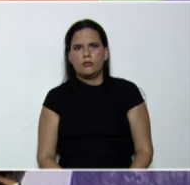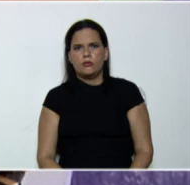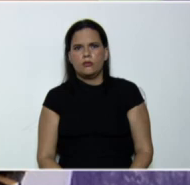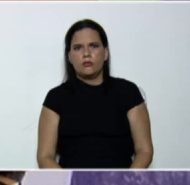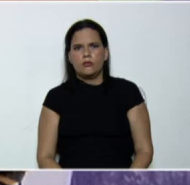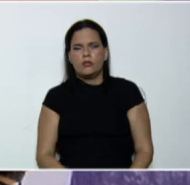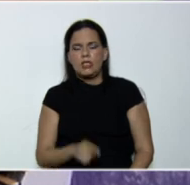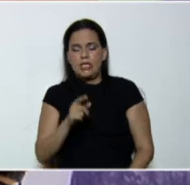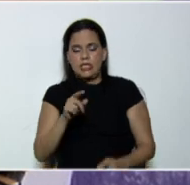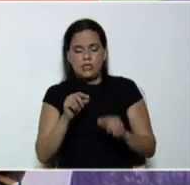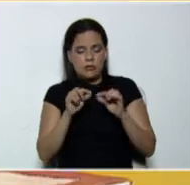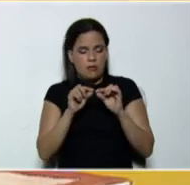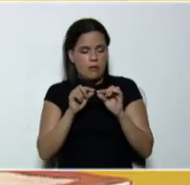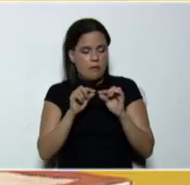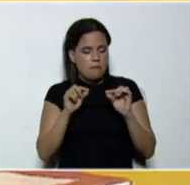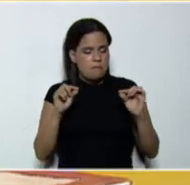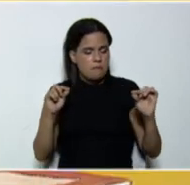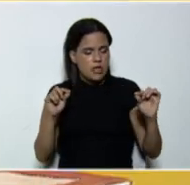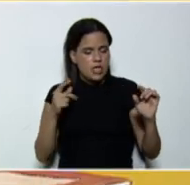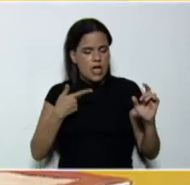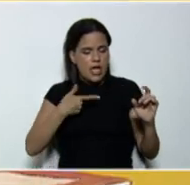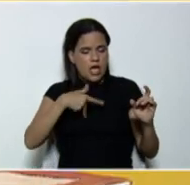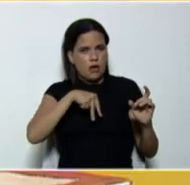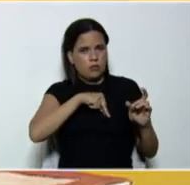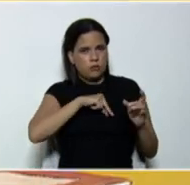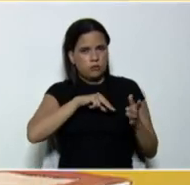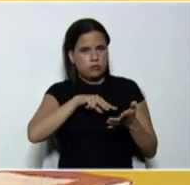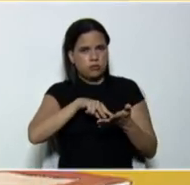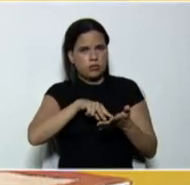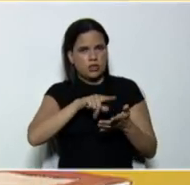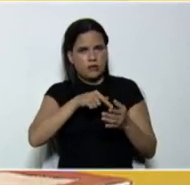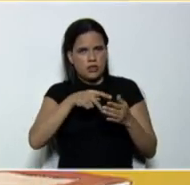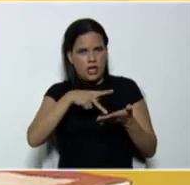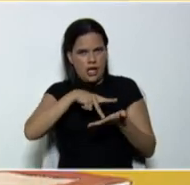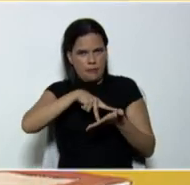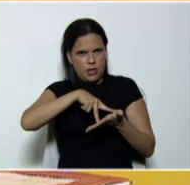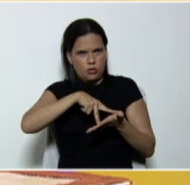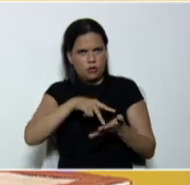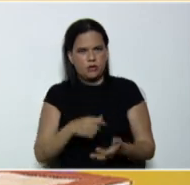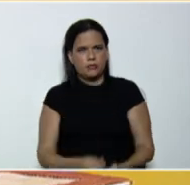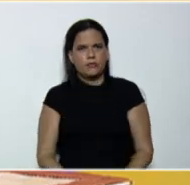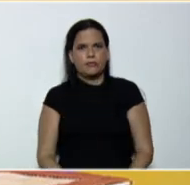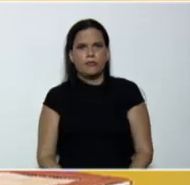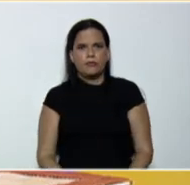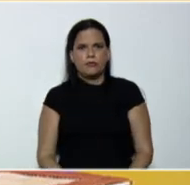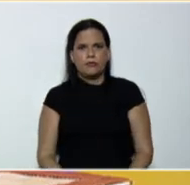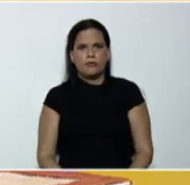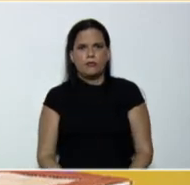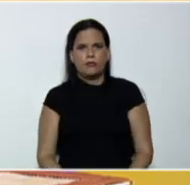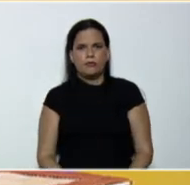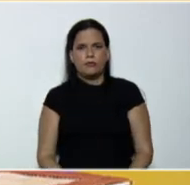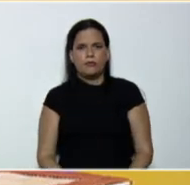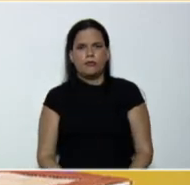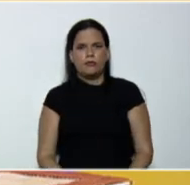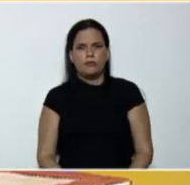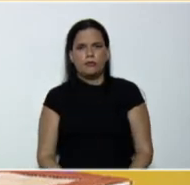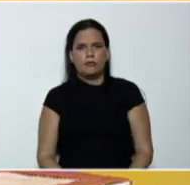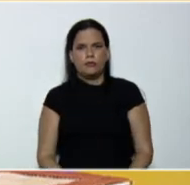misma medida en nuestro compás. Esa va a ser la apertura. La abertura.